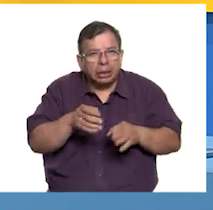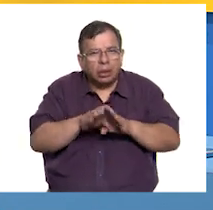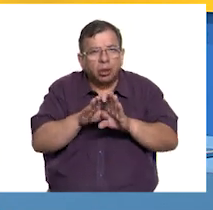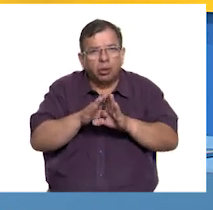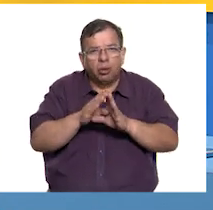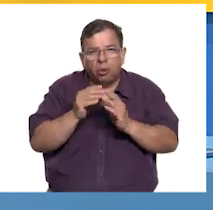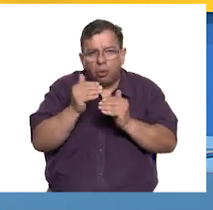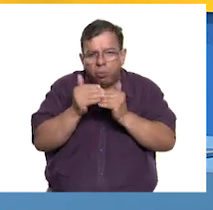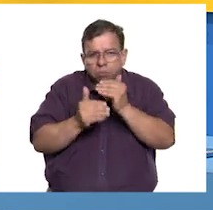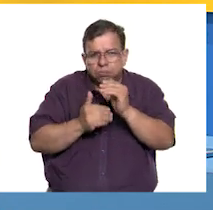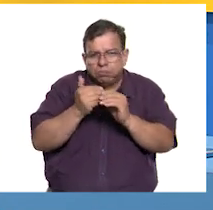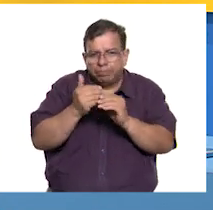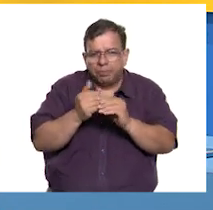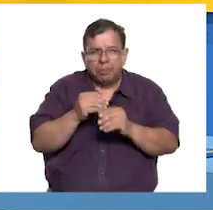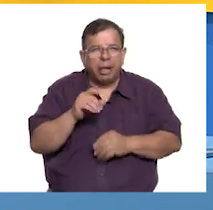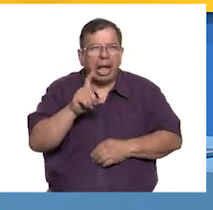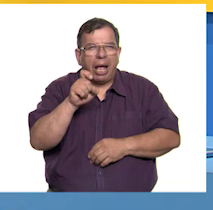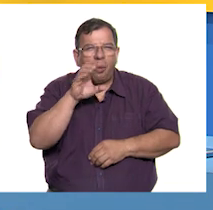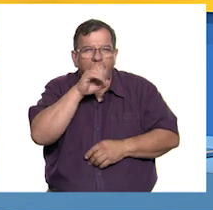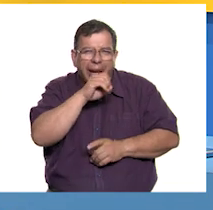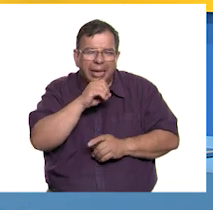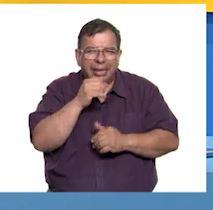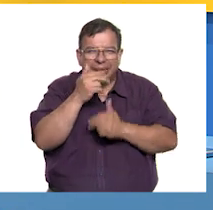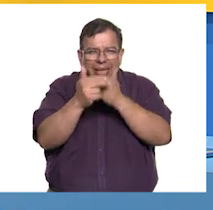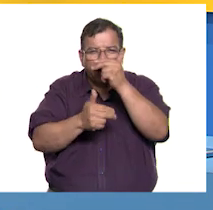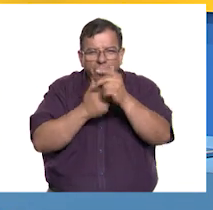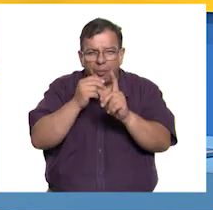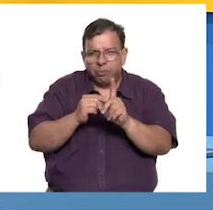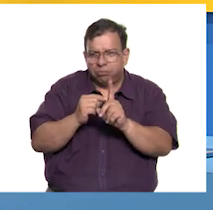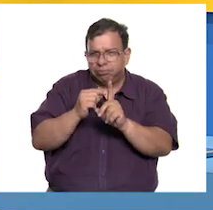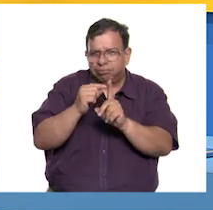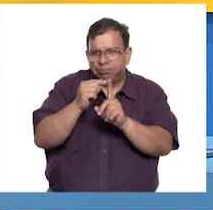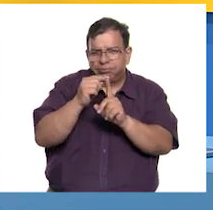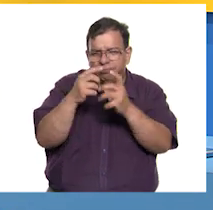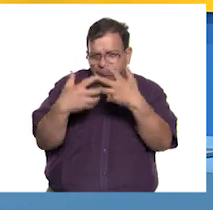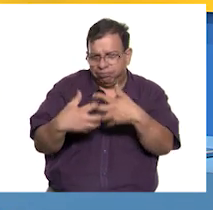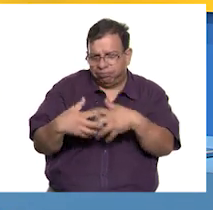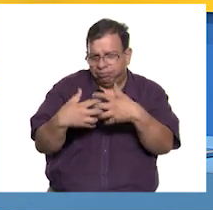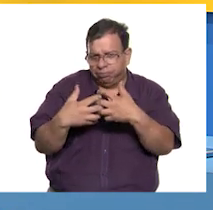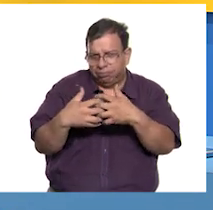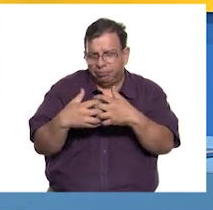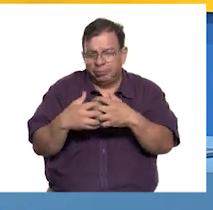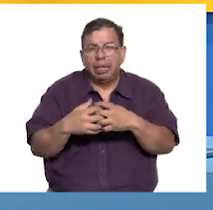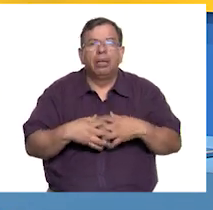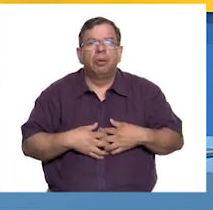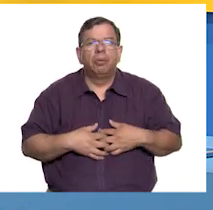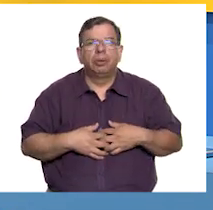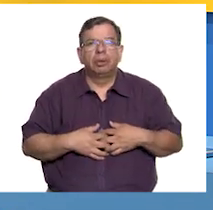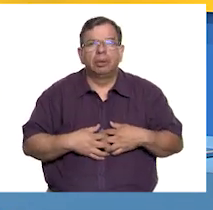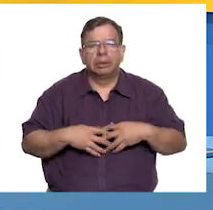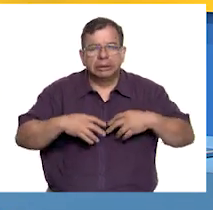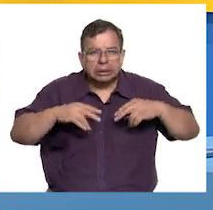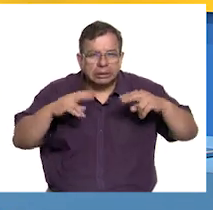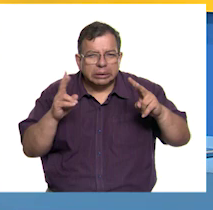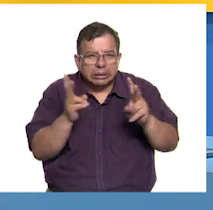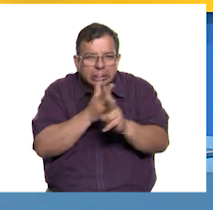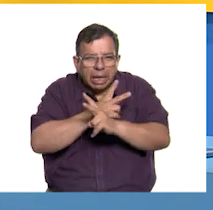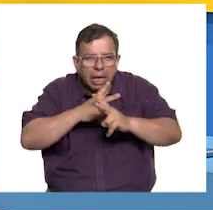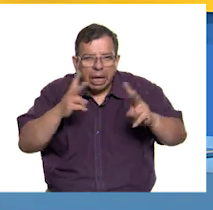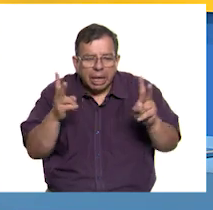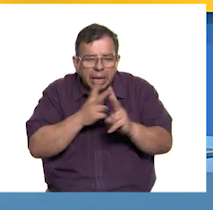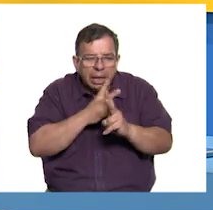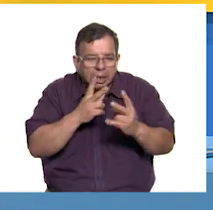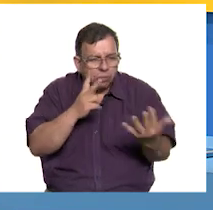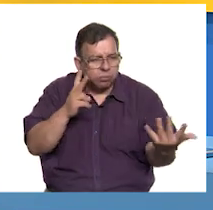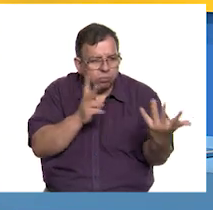ascensión del agua caliente y del vapor en las calderas. La corriente de aire para avivar el fuego también